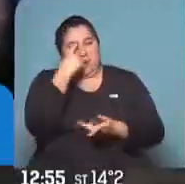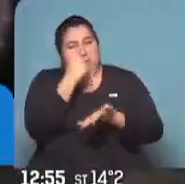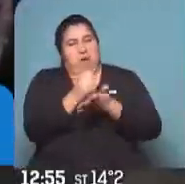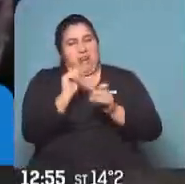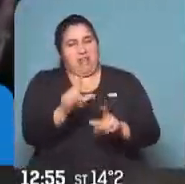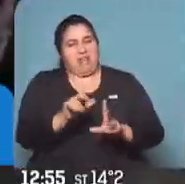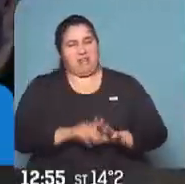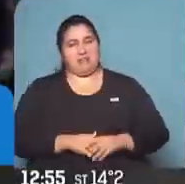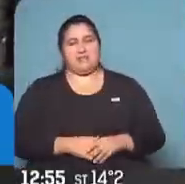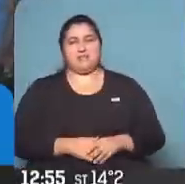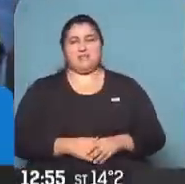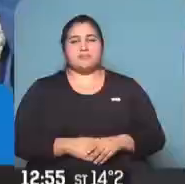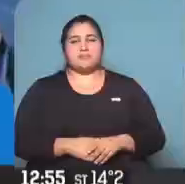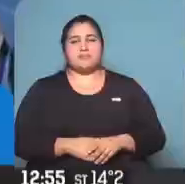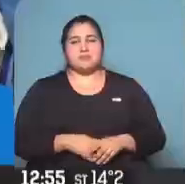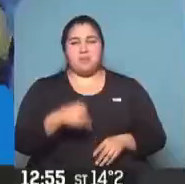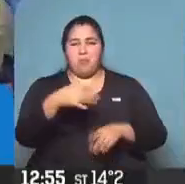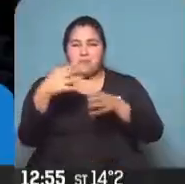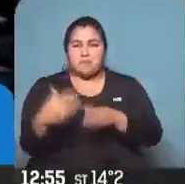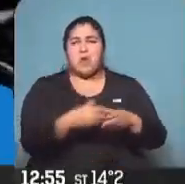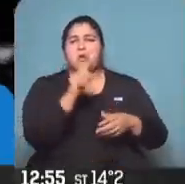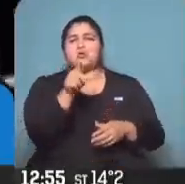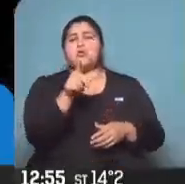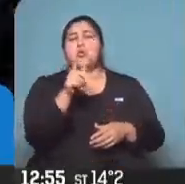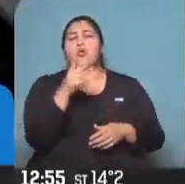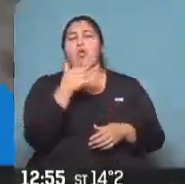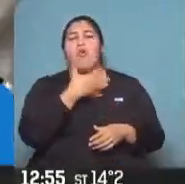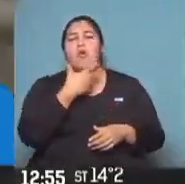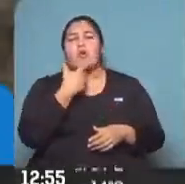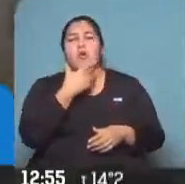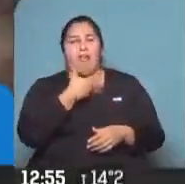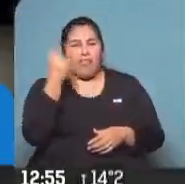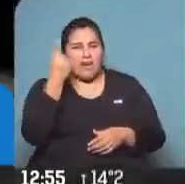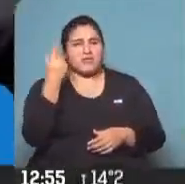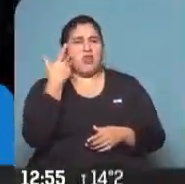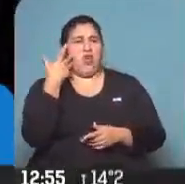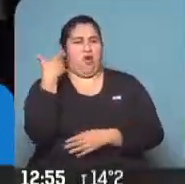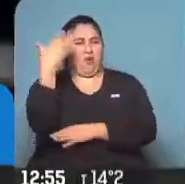y y seguido por la batería